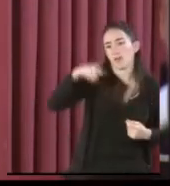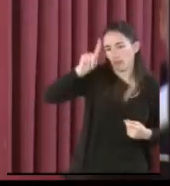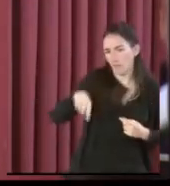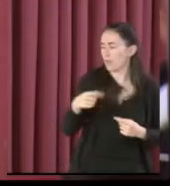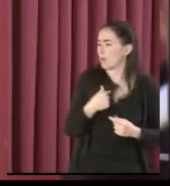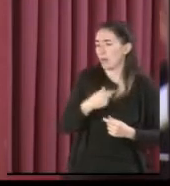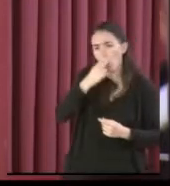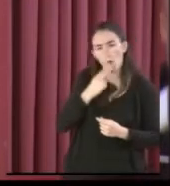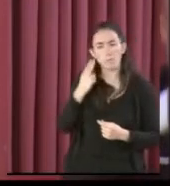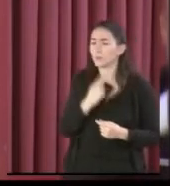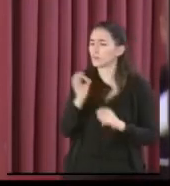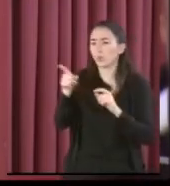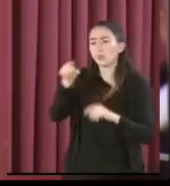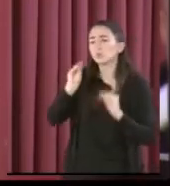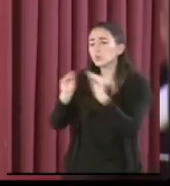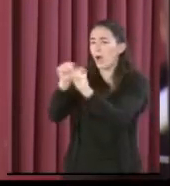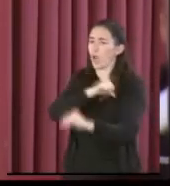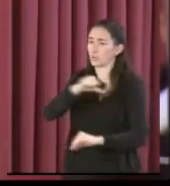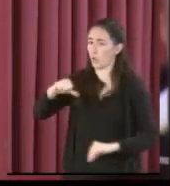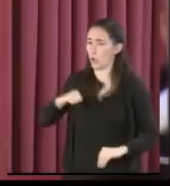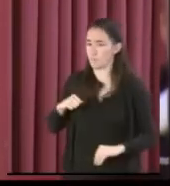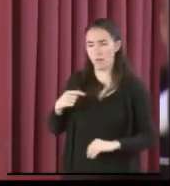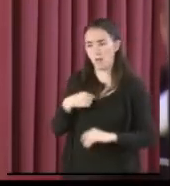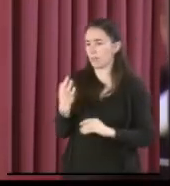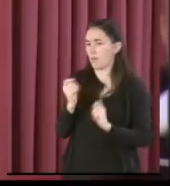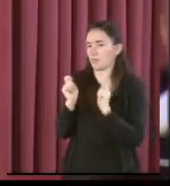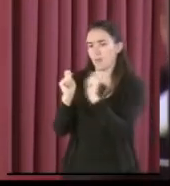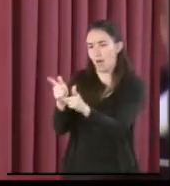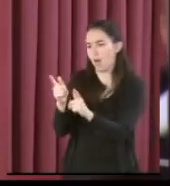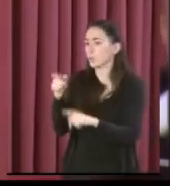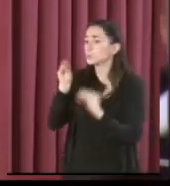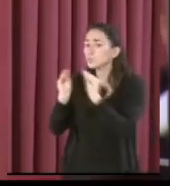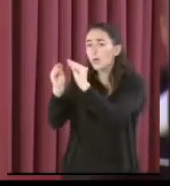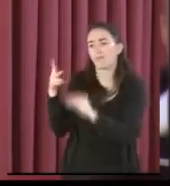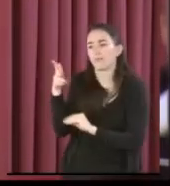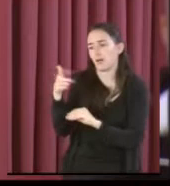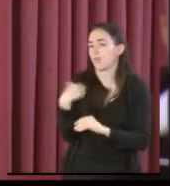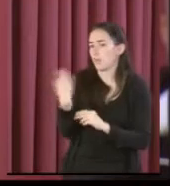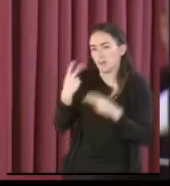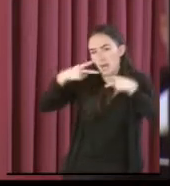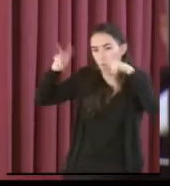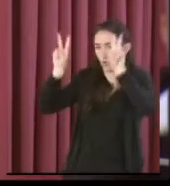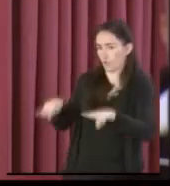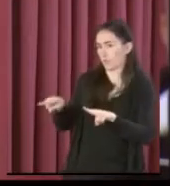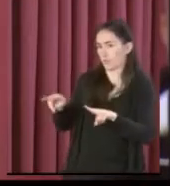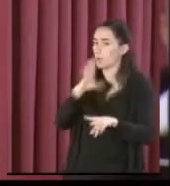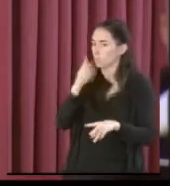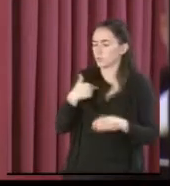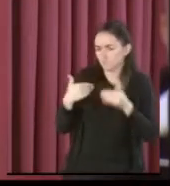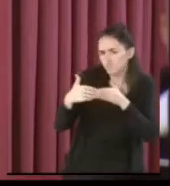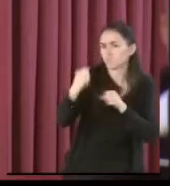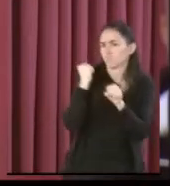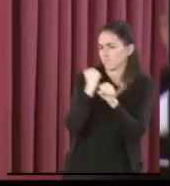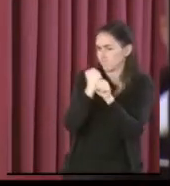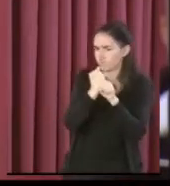autonomía personal, sus derechos. Y esa es su próxima meta y, por tanto, es nuestra próxima meta. Por ello,